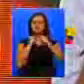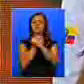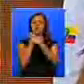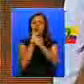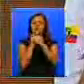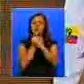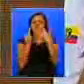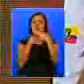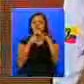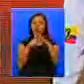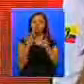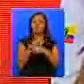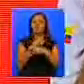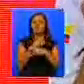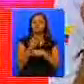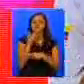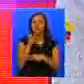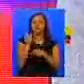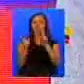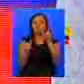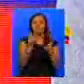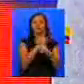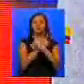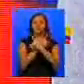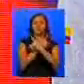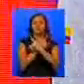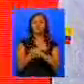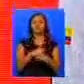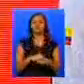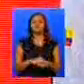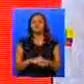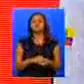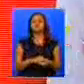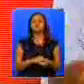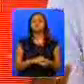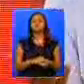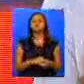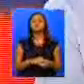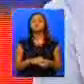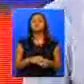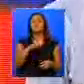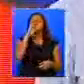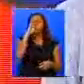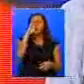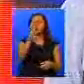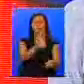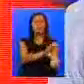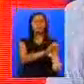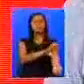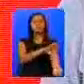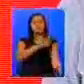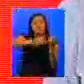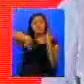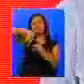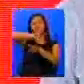inclusión productiva de los ciudadanos con discapacidad. Y hemos estado acostumbrando, para regresar al tema